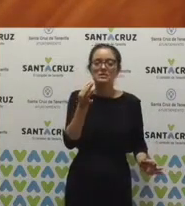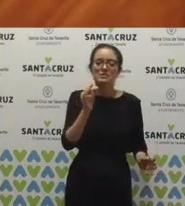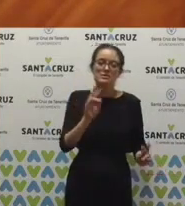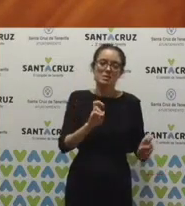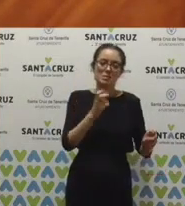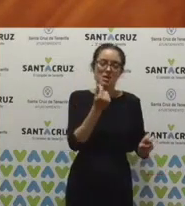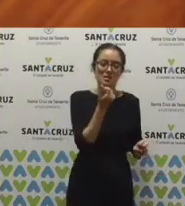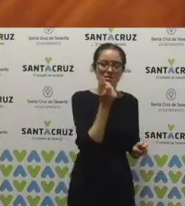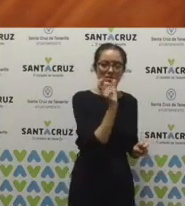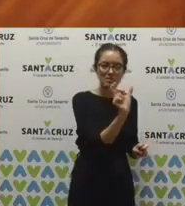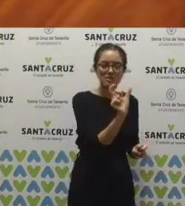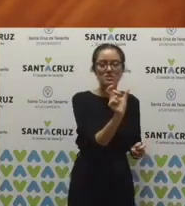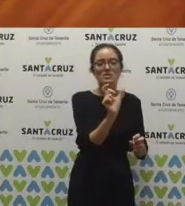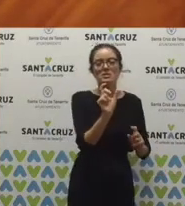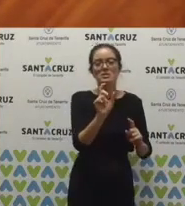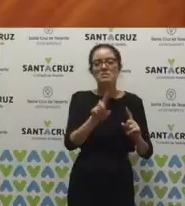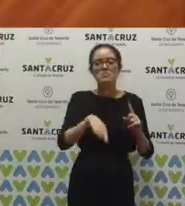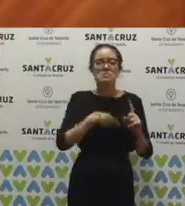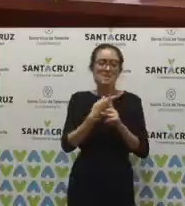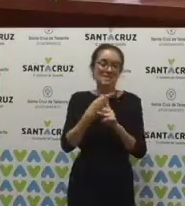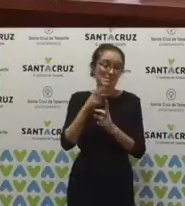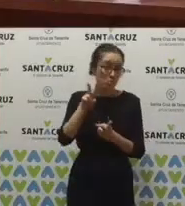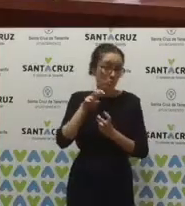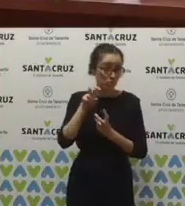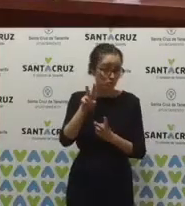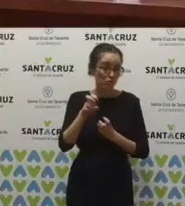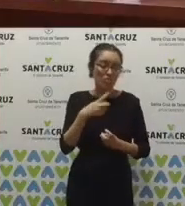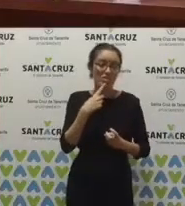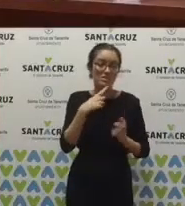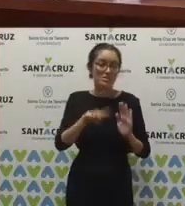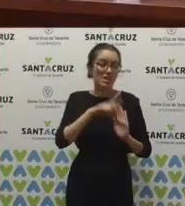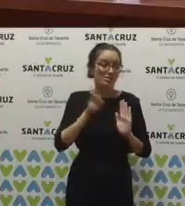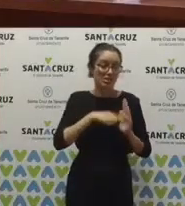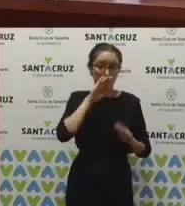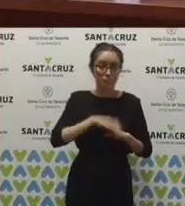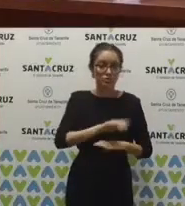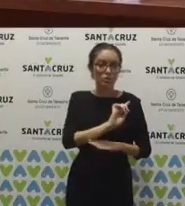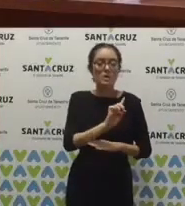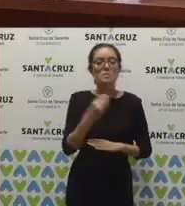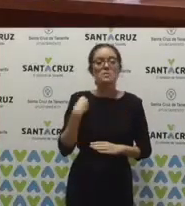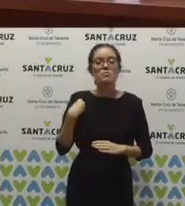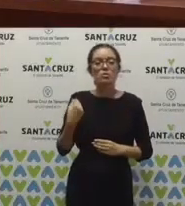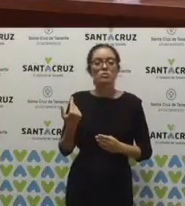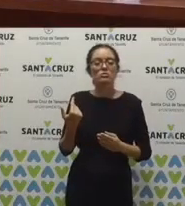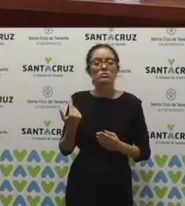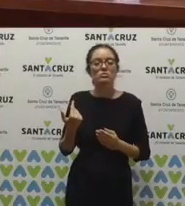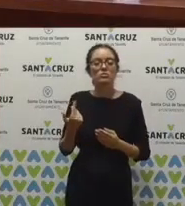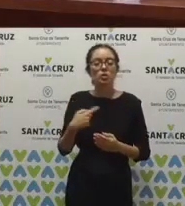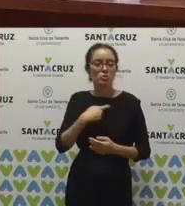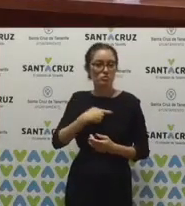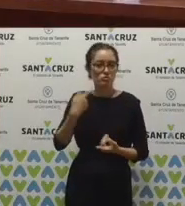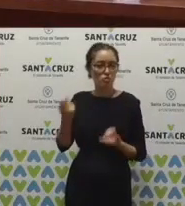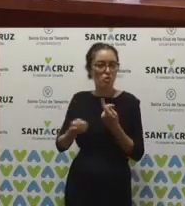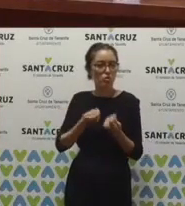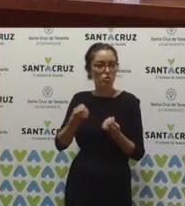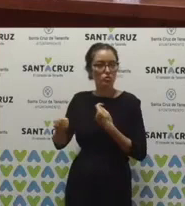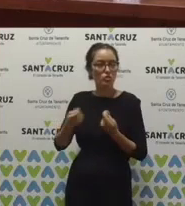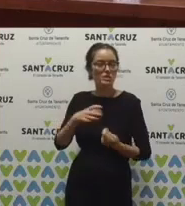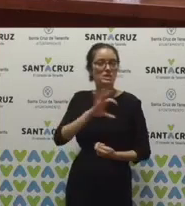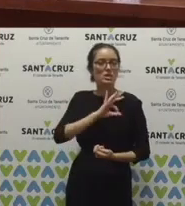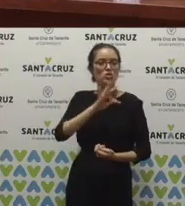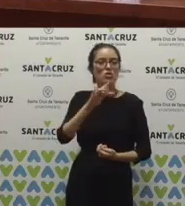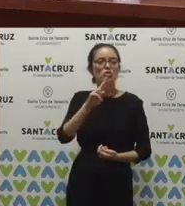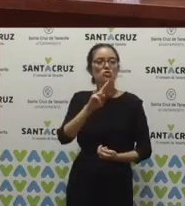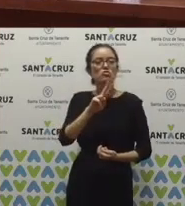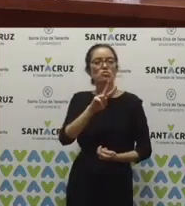los impuestos de hecho en la comisión de control al señor es trujillo puso